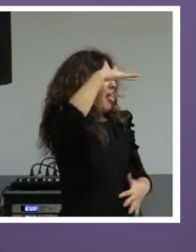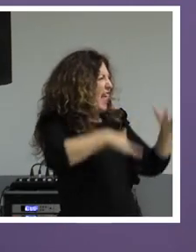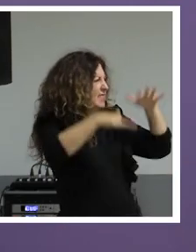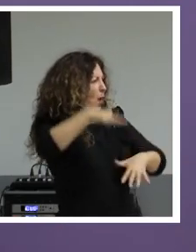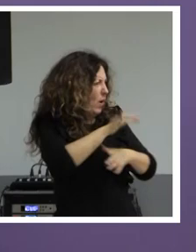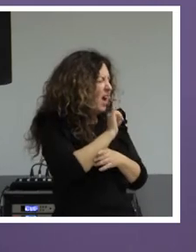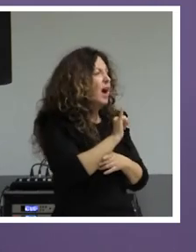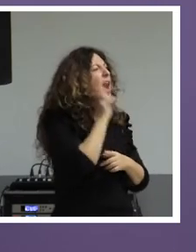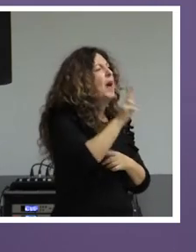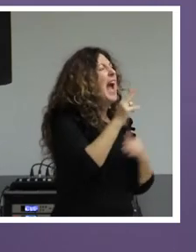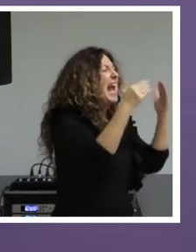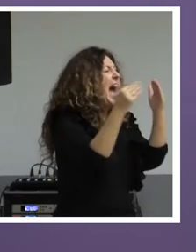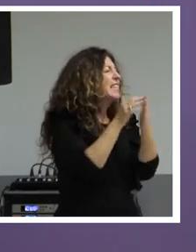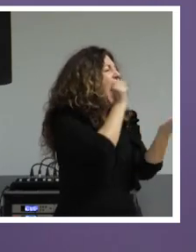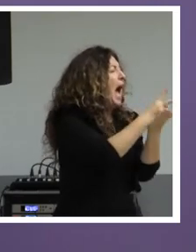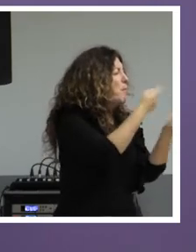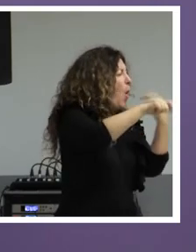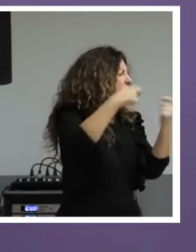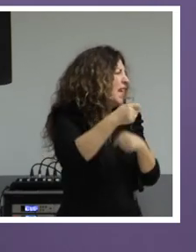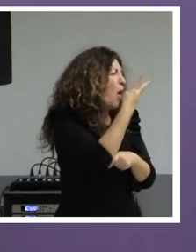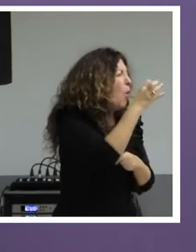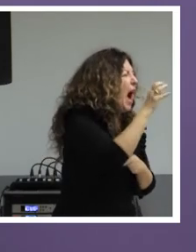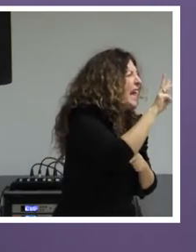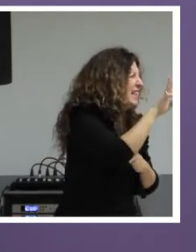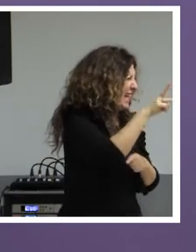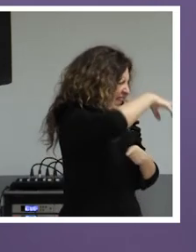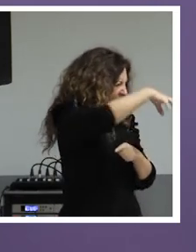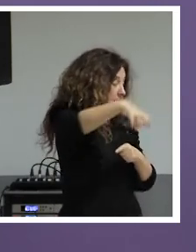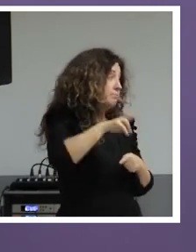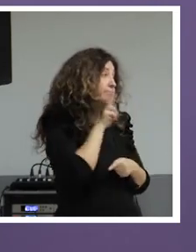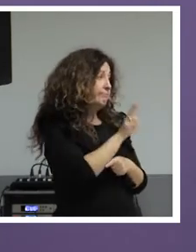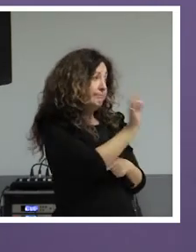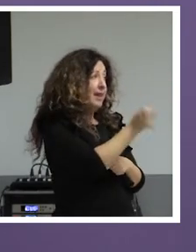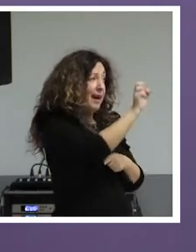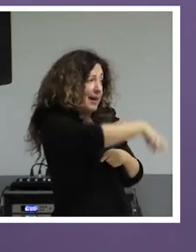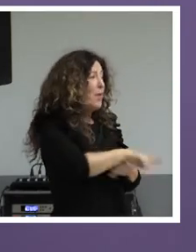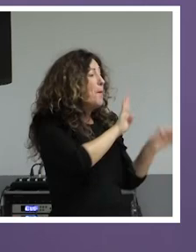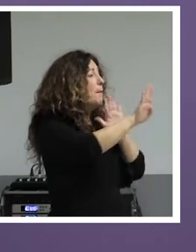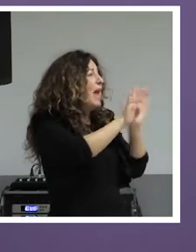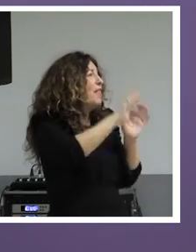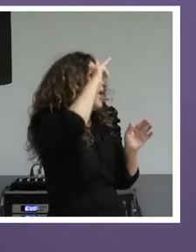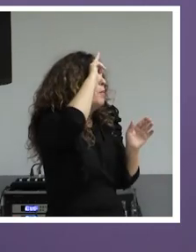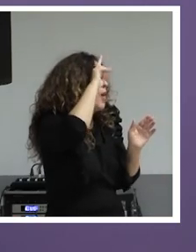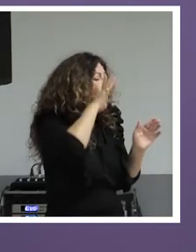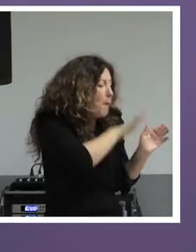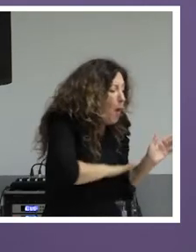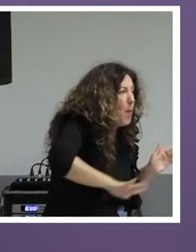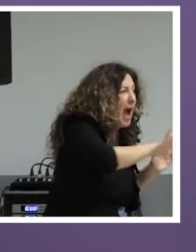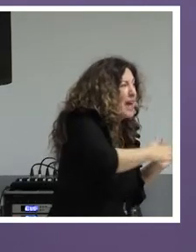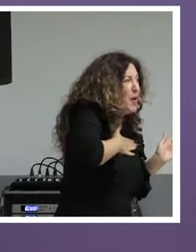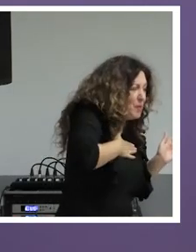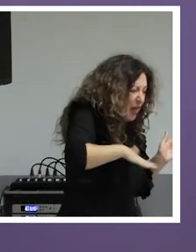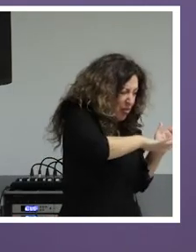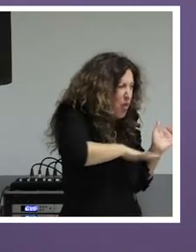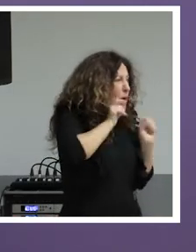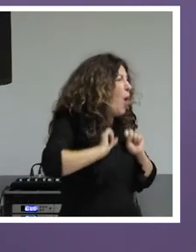me importa un pepino me decían así porque yo lo que quiero es que mi barrio esté bien que mi parques estén bien Que no haya desigualdad que